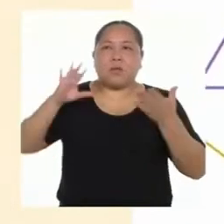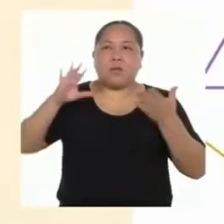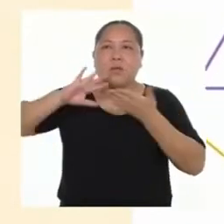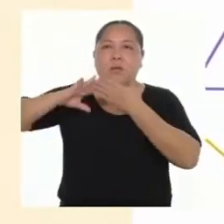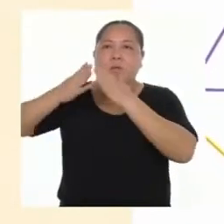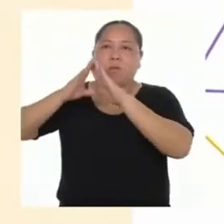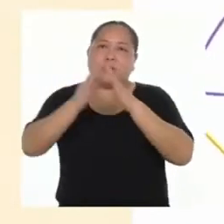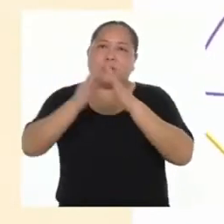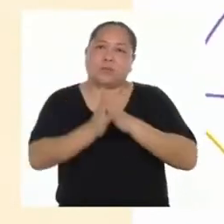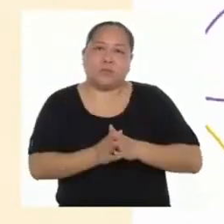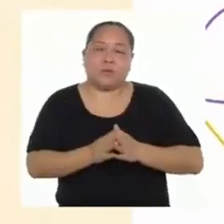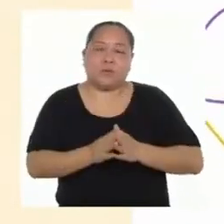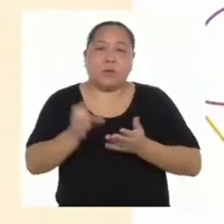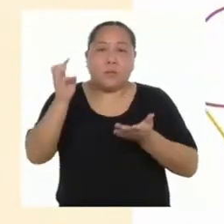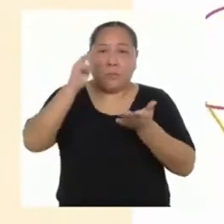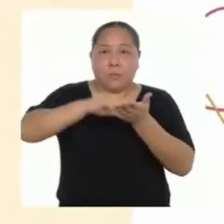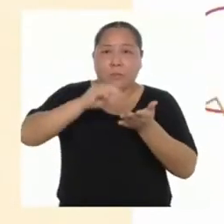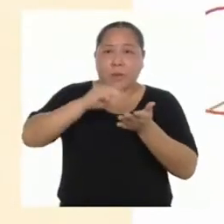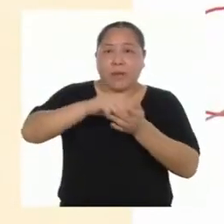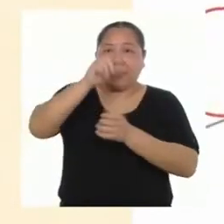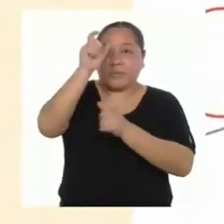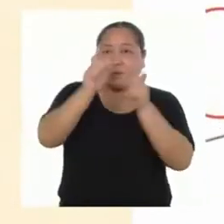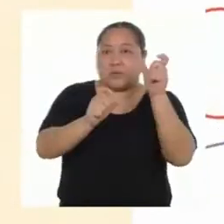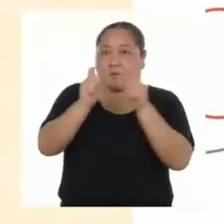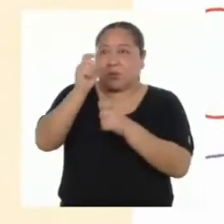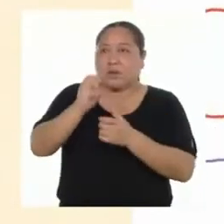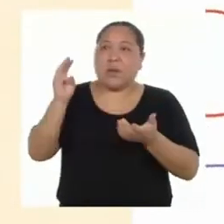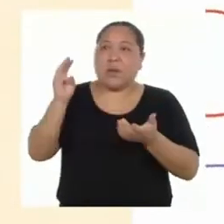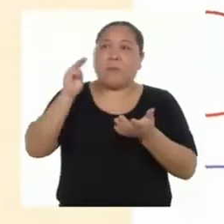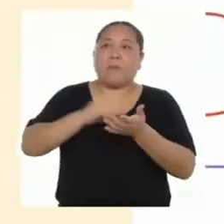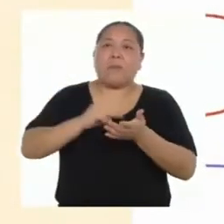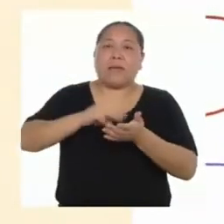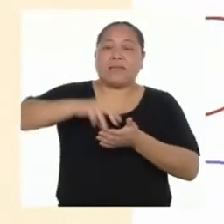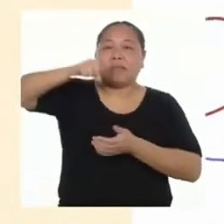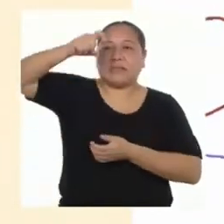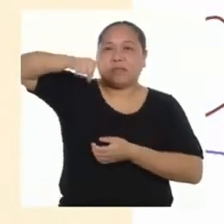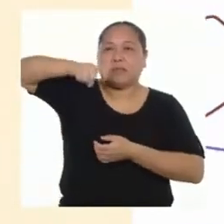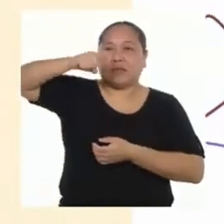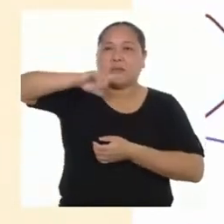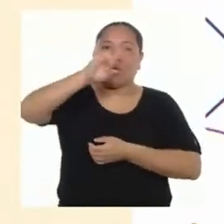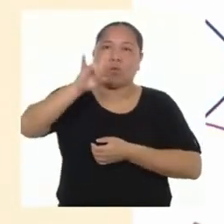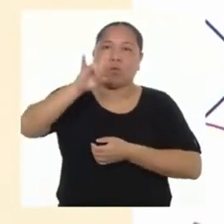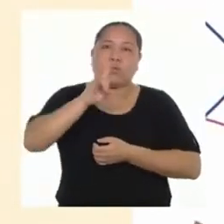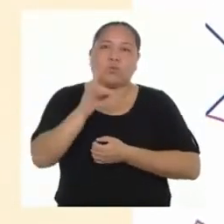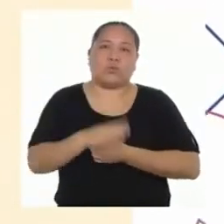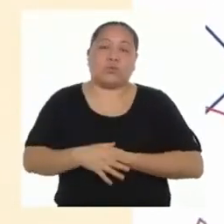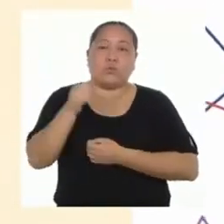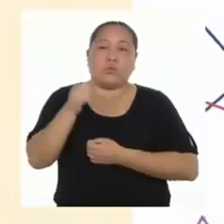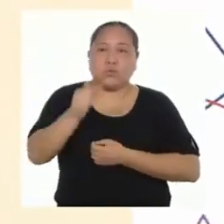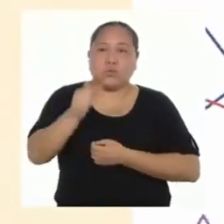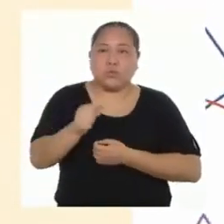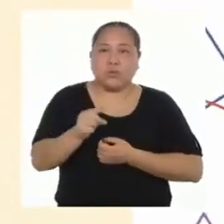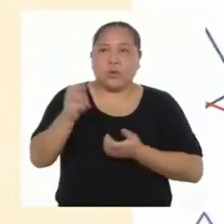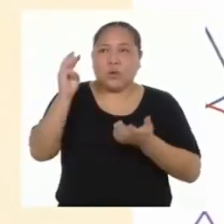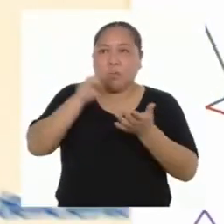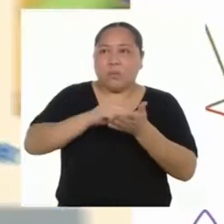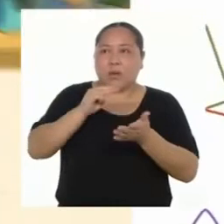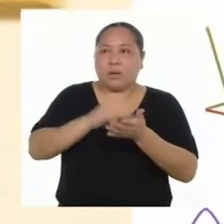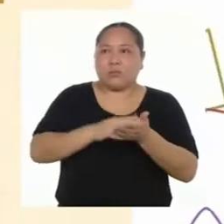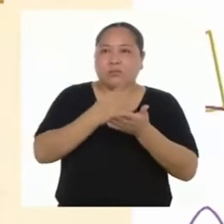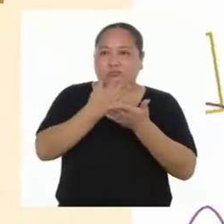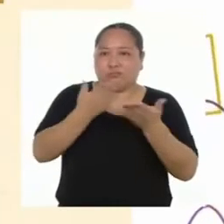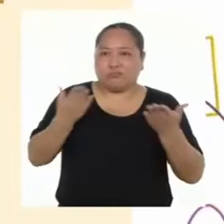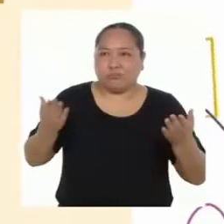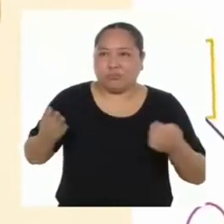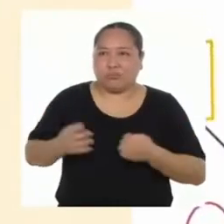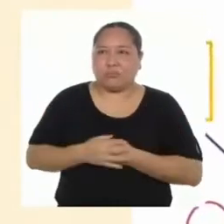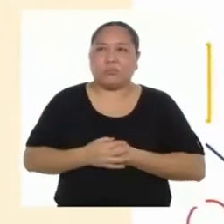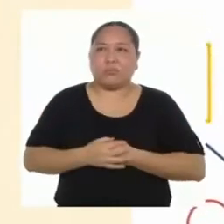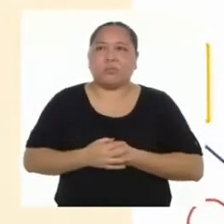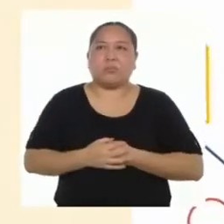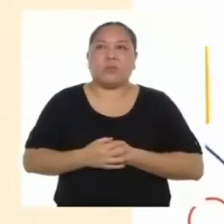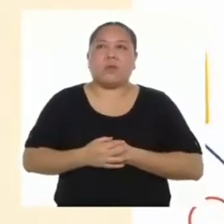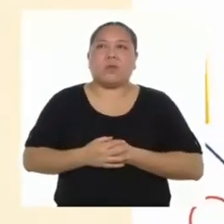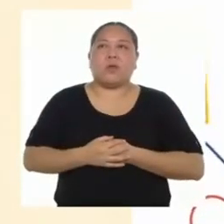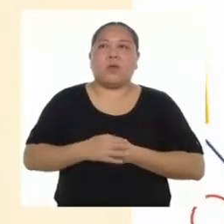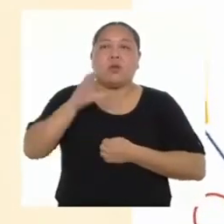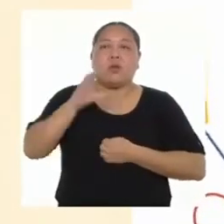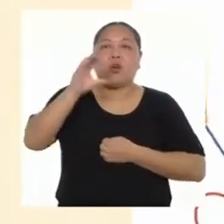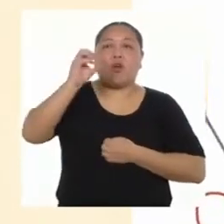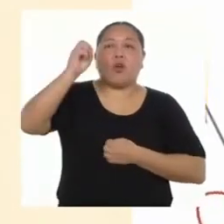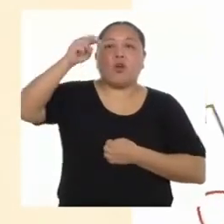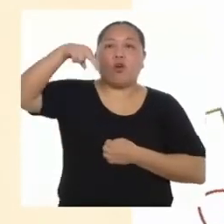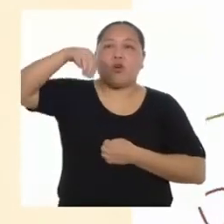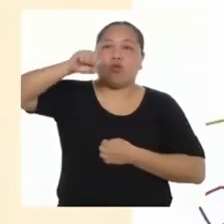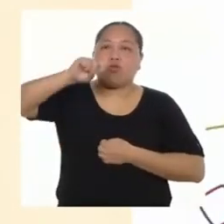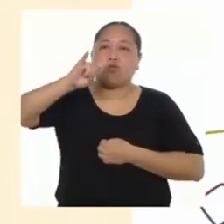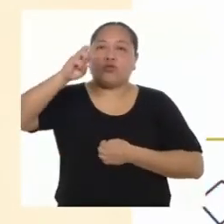población, pues a más personas, más necesidades de consumo, y con ello, más residuos. El consumismo.